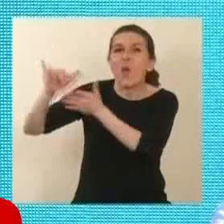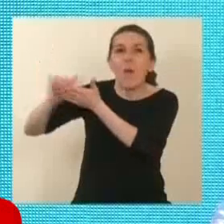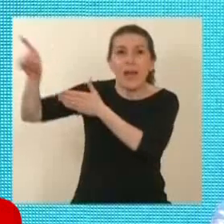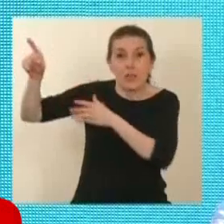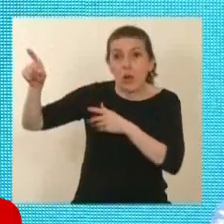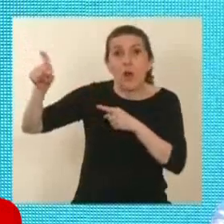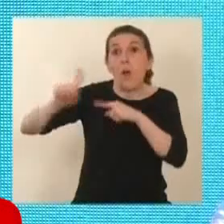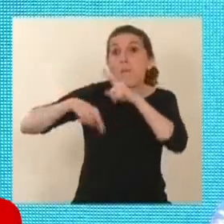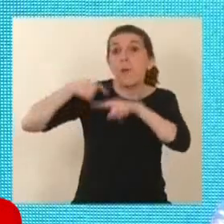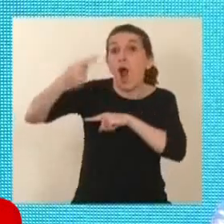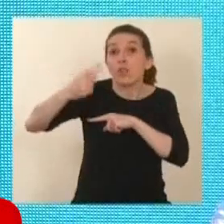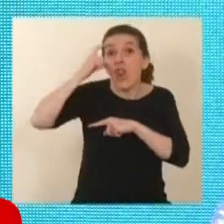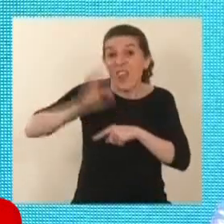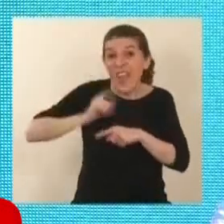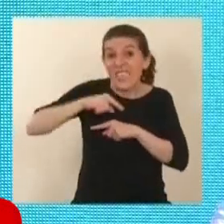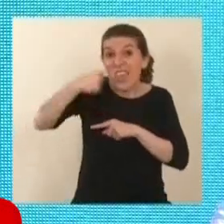la próxima década de